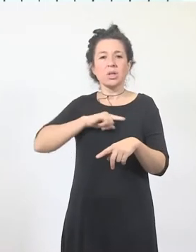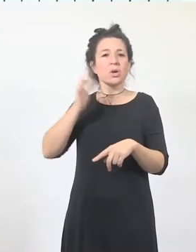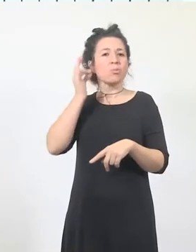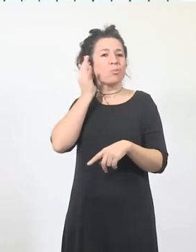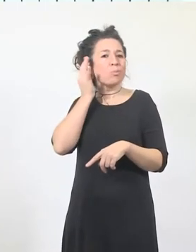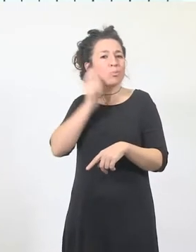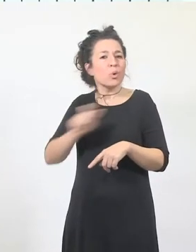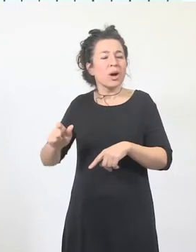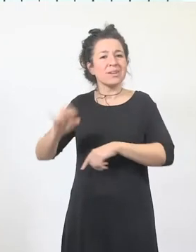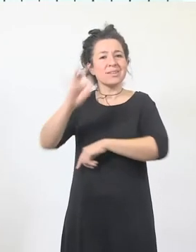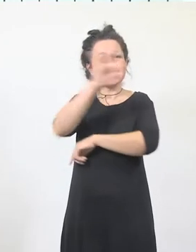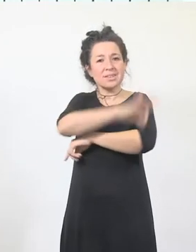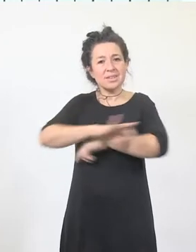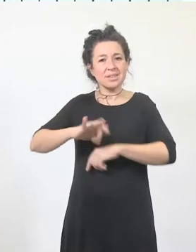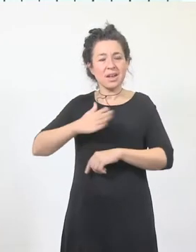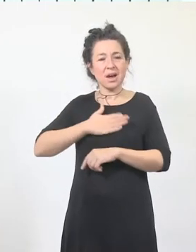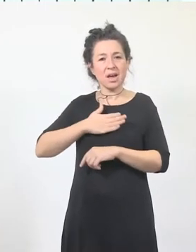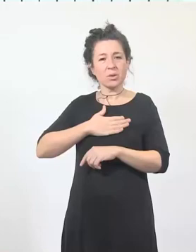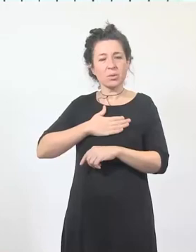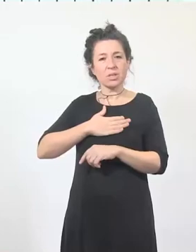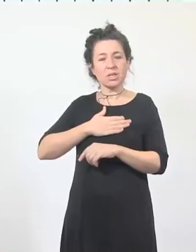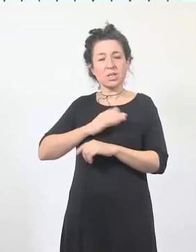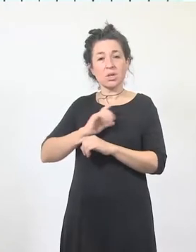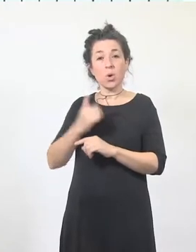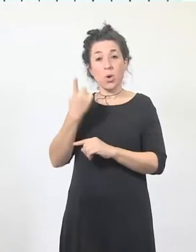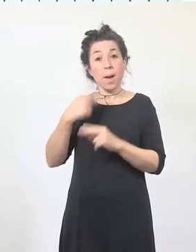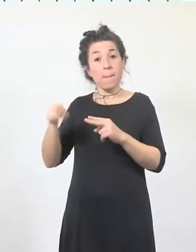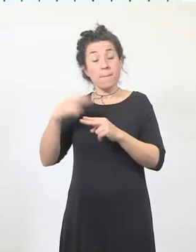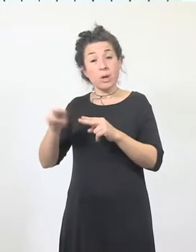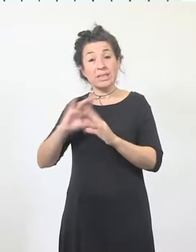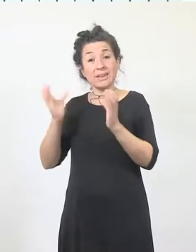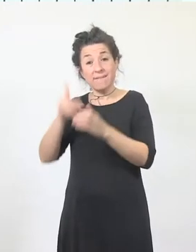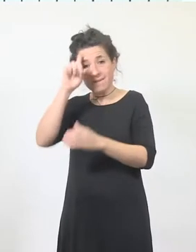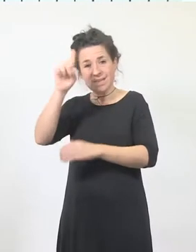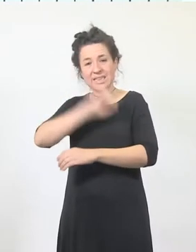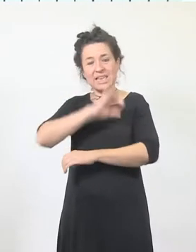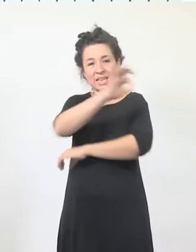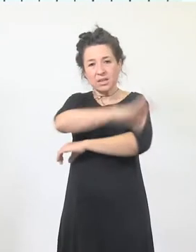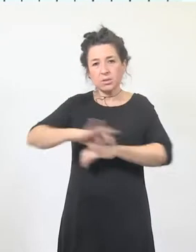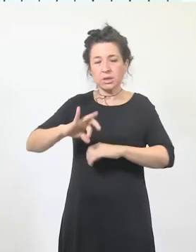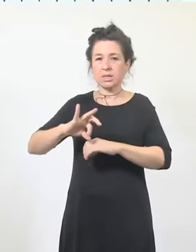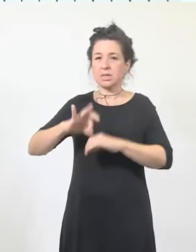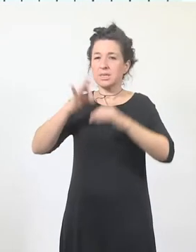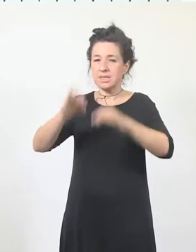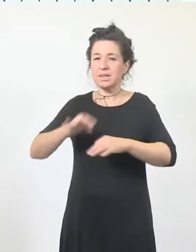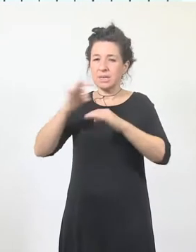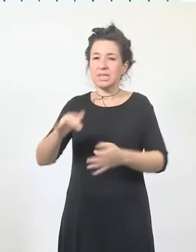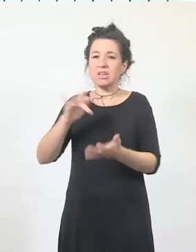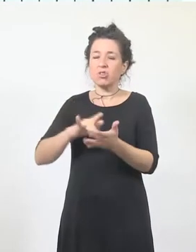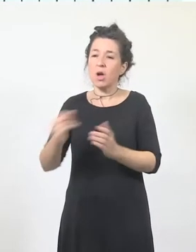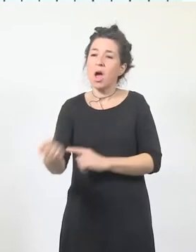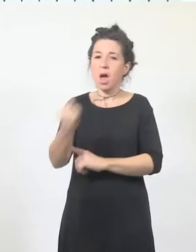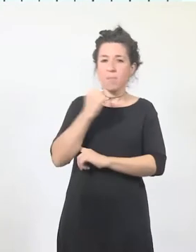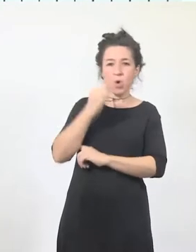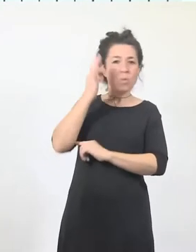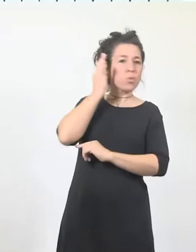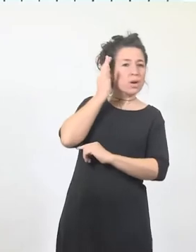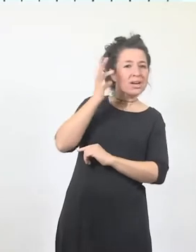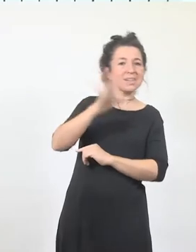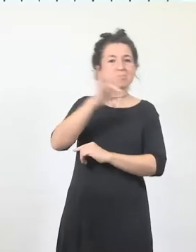saharauis, que una de las políticas del Frente Polisario siempre ha sido el apoyo tanto a las mujeres como a los